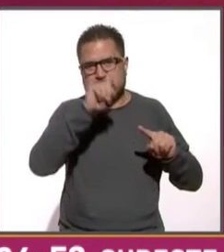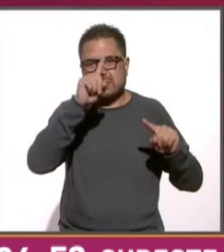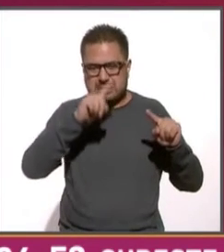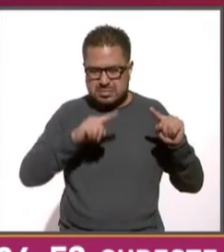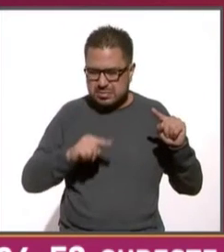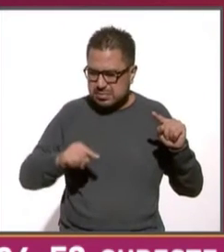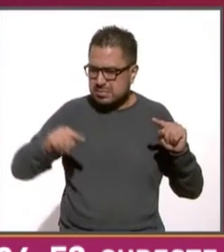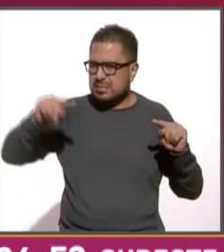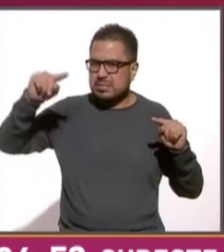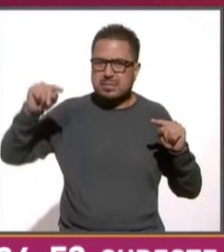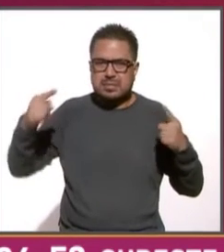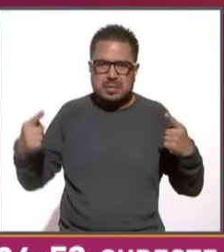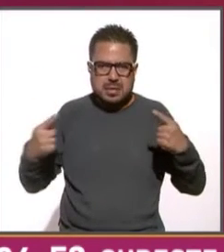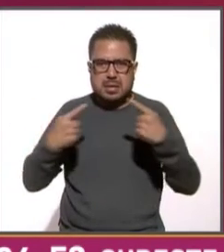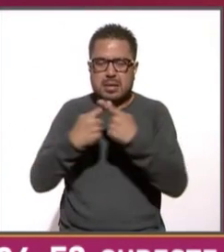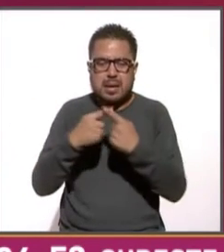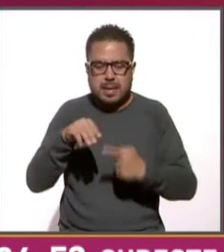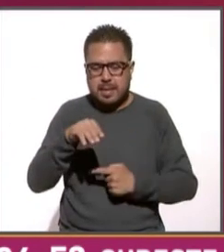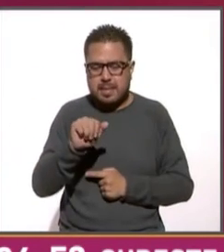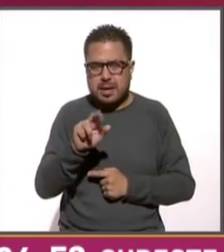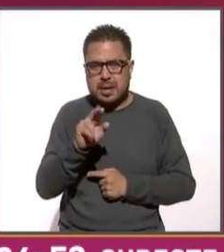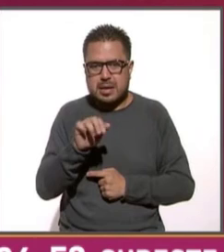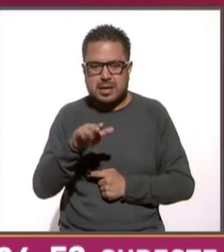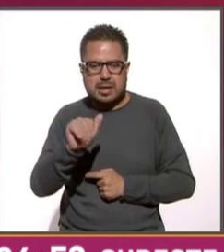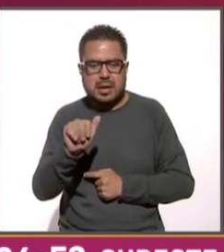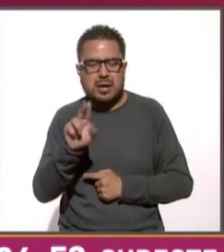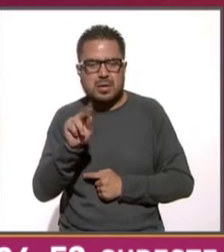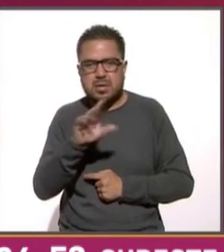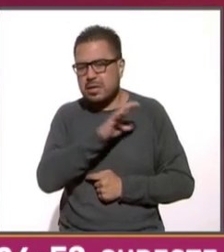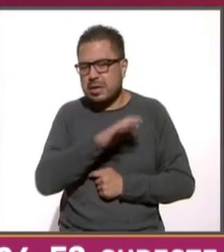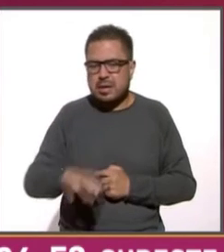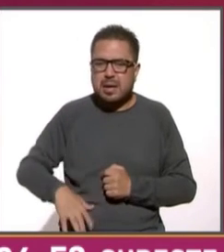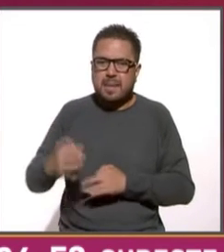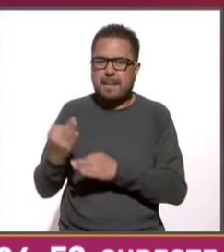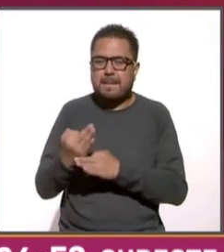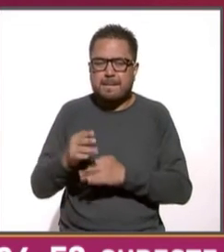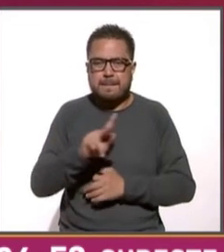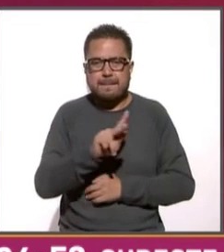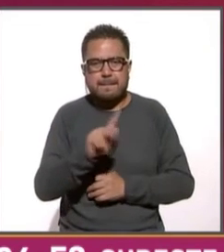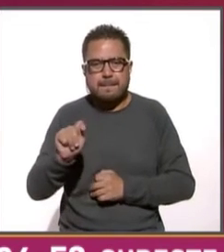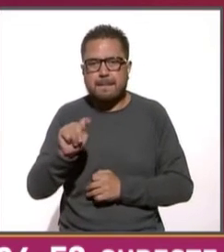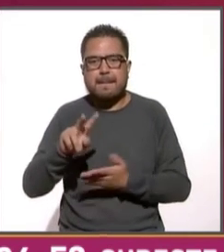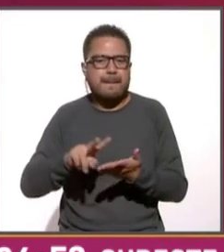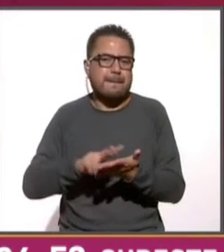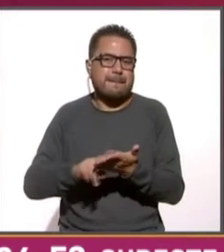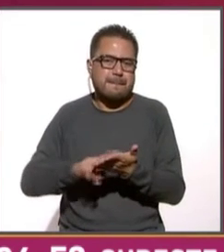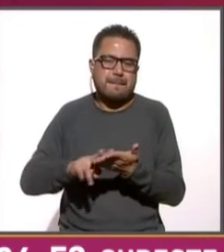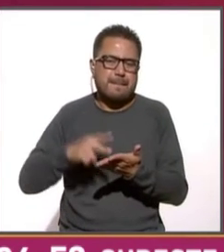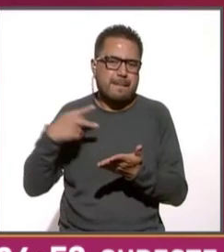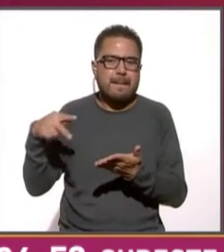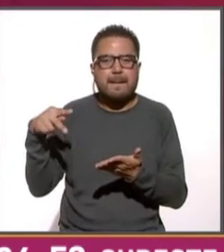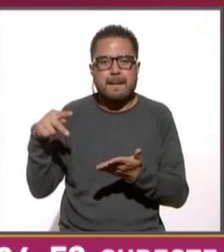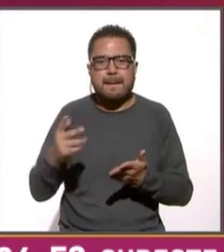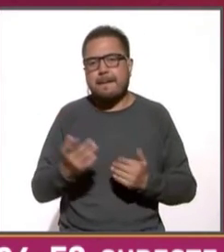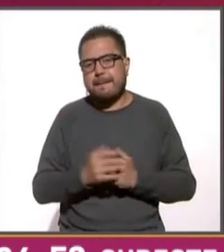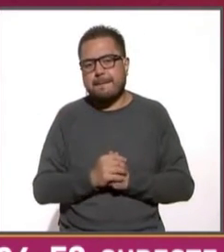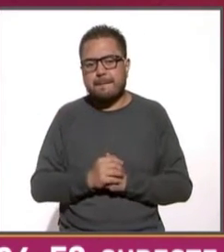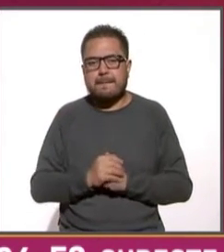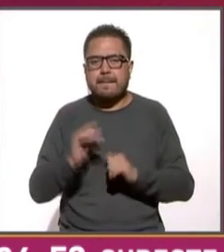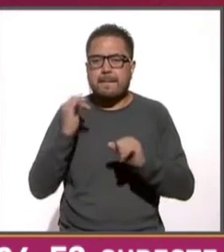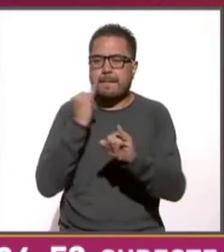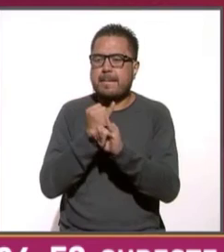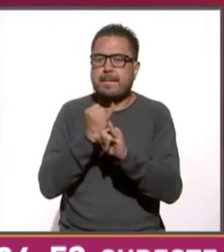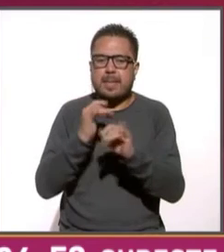se cruza con Marina Vitela Rodríguez, que era la candidata de Morena, PT, Partido Verde, redes